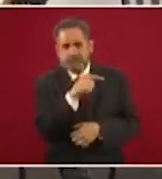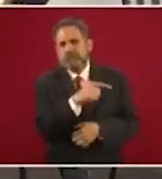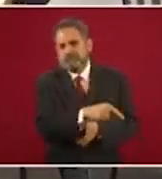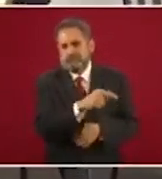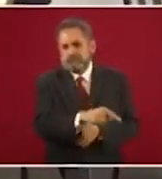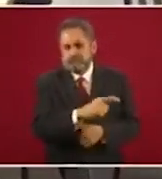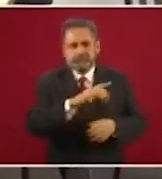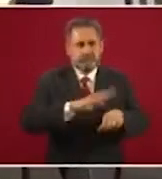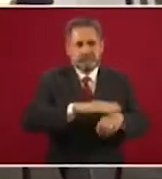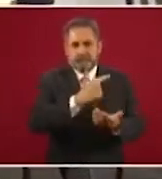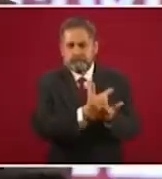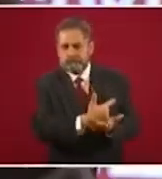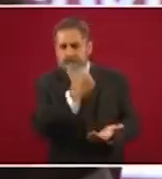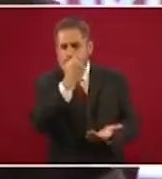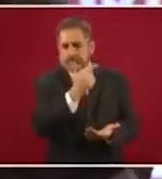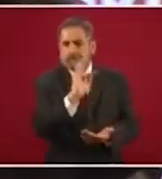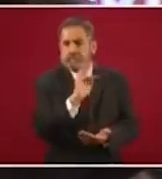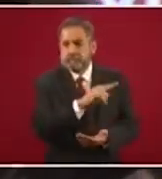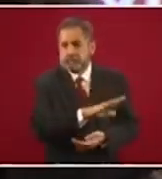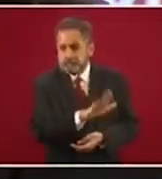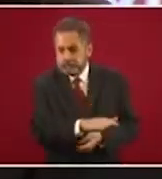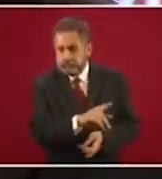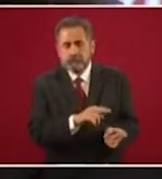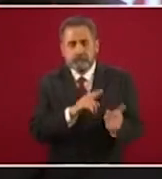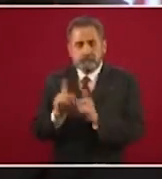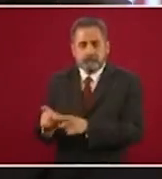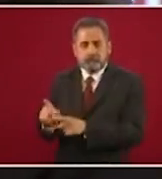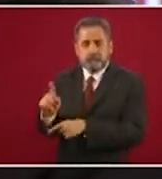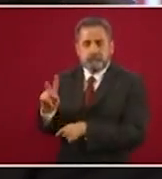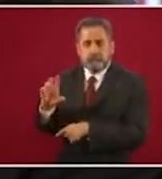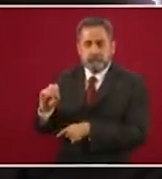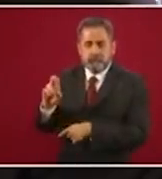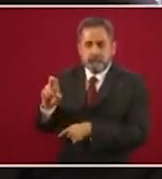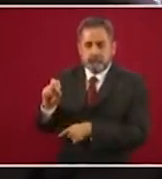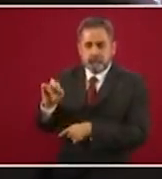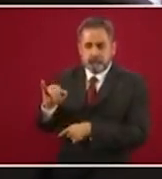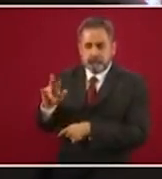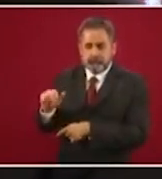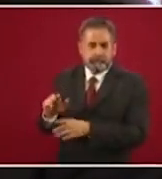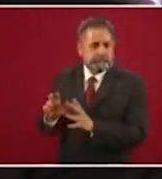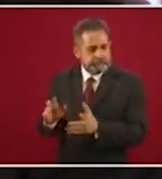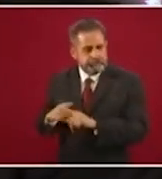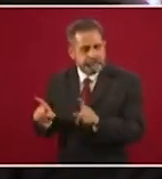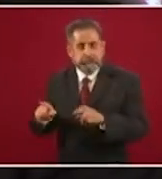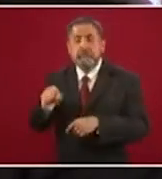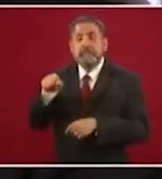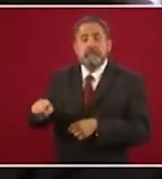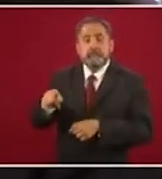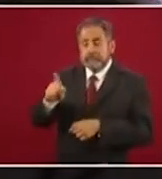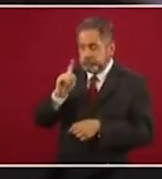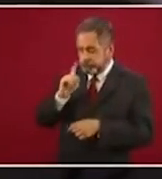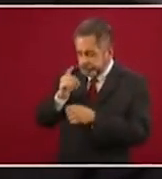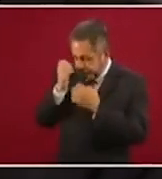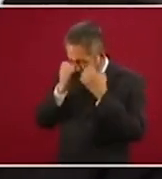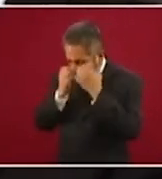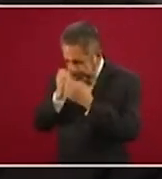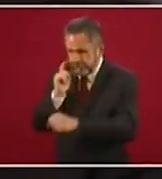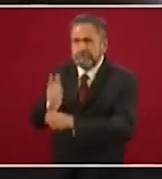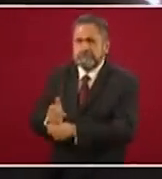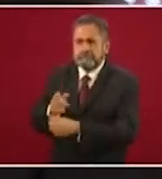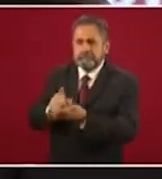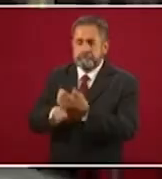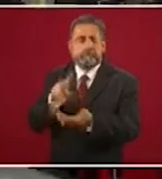causar enfermedad grave o causar muerte. Ahora, respecto al diagnóstico, hay una técnica muy específica para este nuevo coronavirus